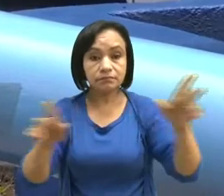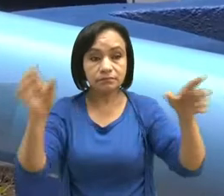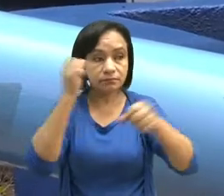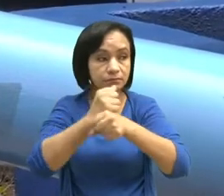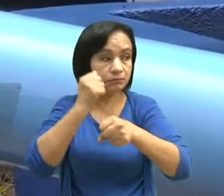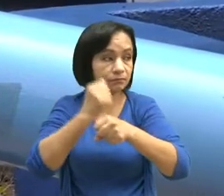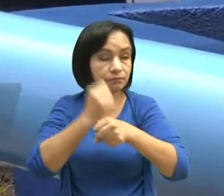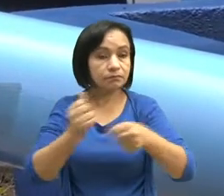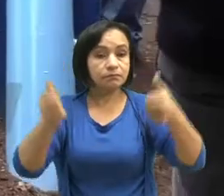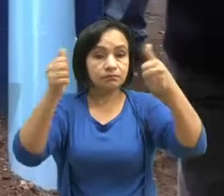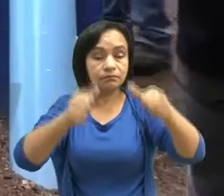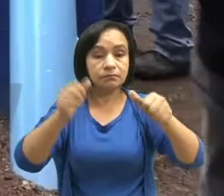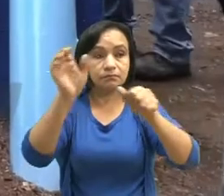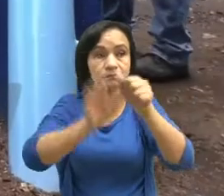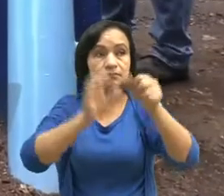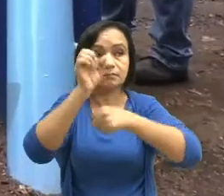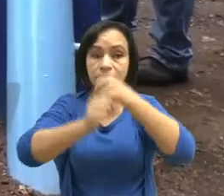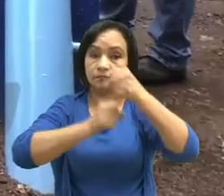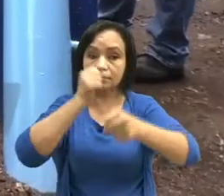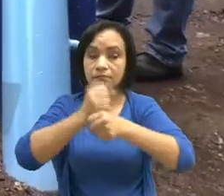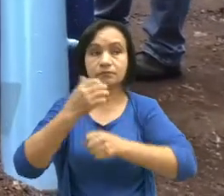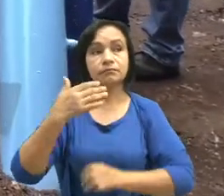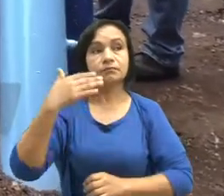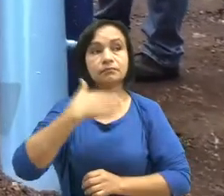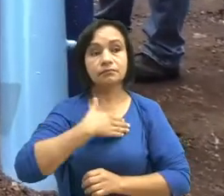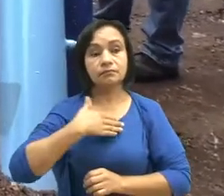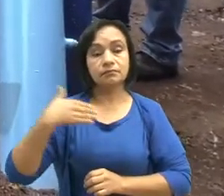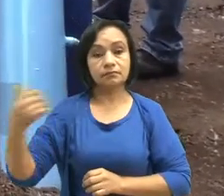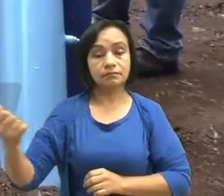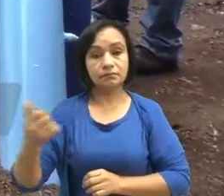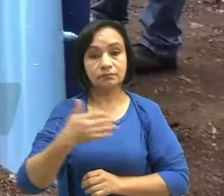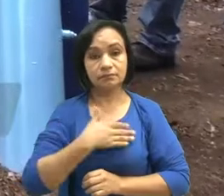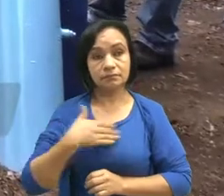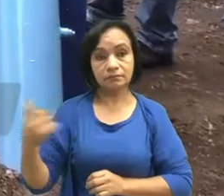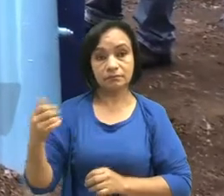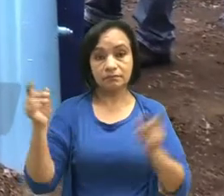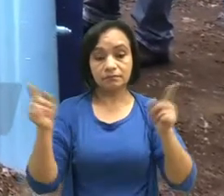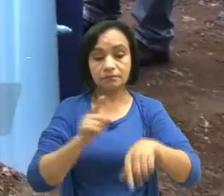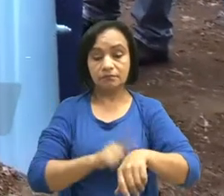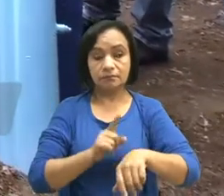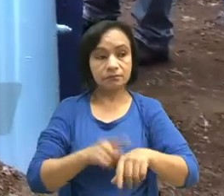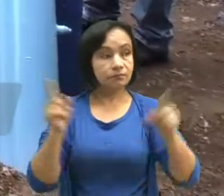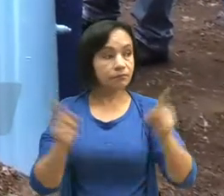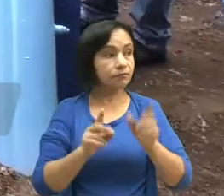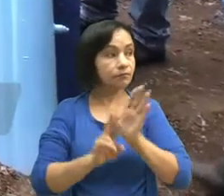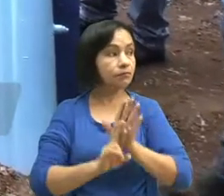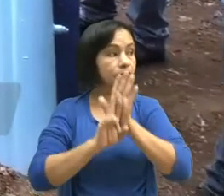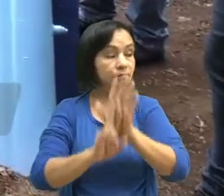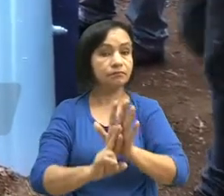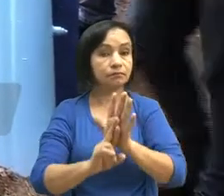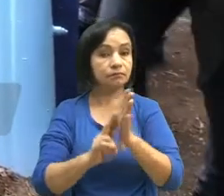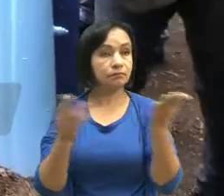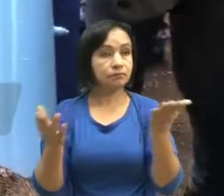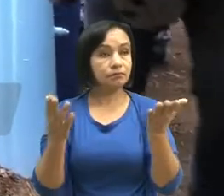tenemos establecido todos los años, que es mejorar los tiempos, reducir los tiempos de respuesta ante las incidencias